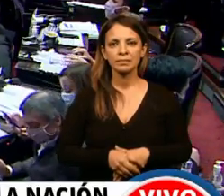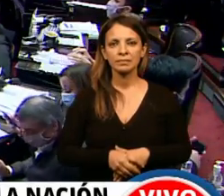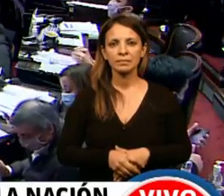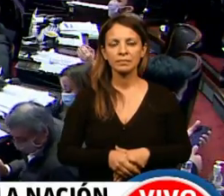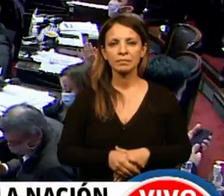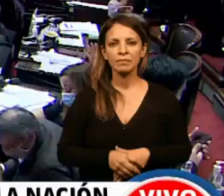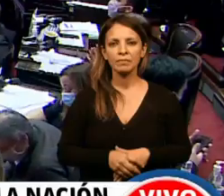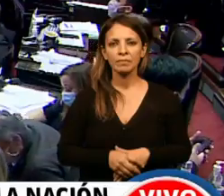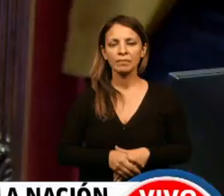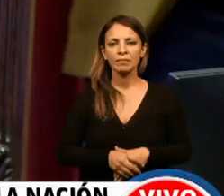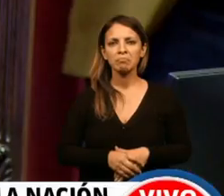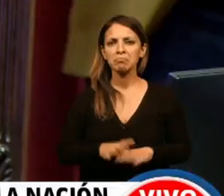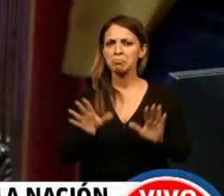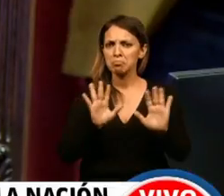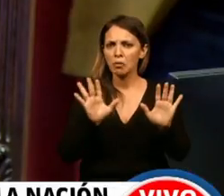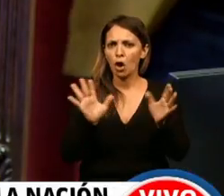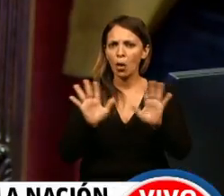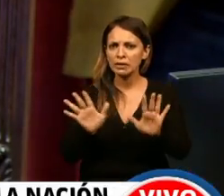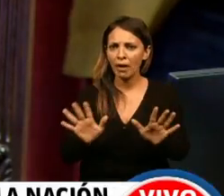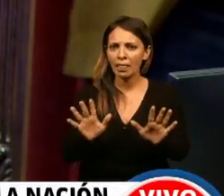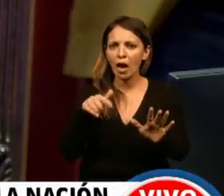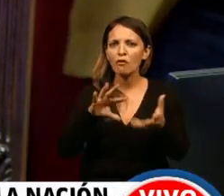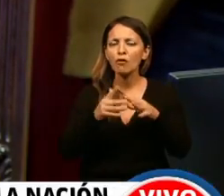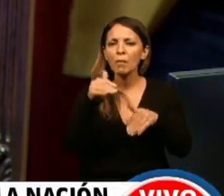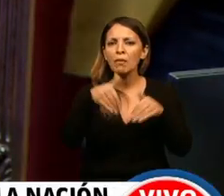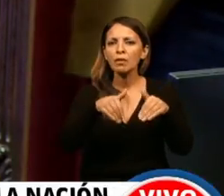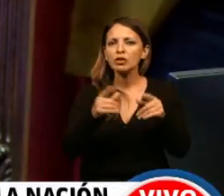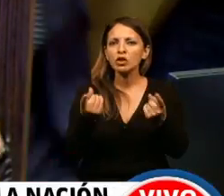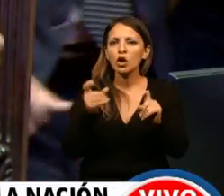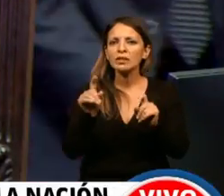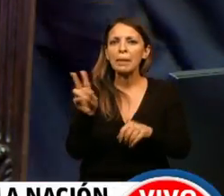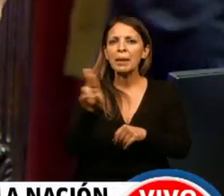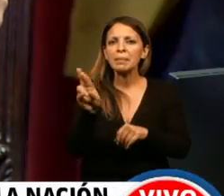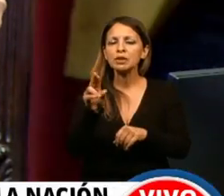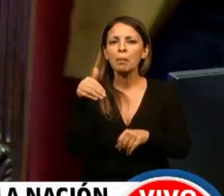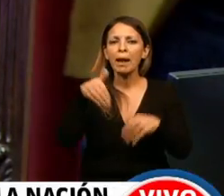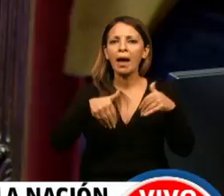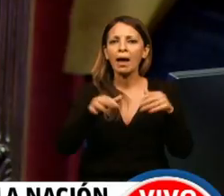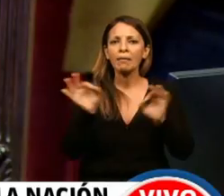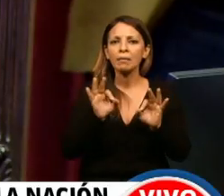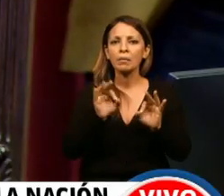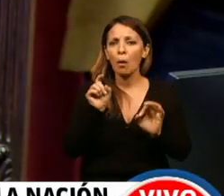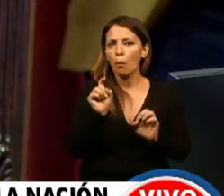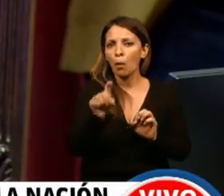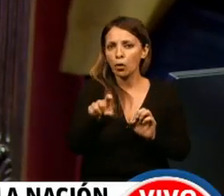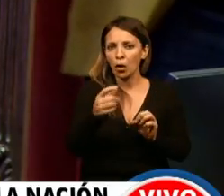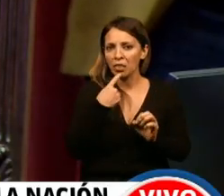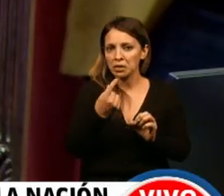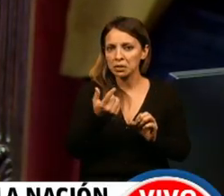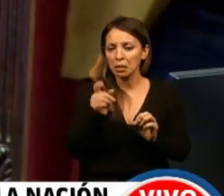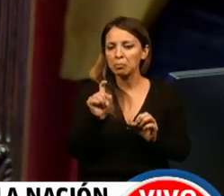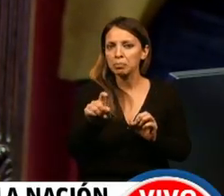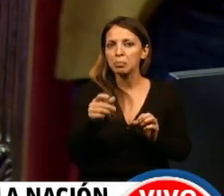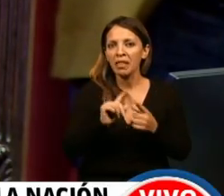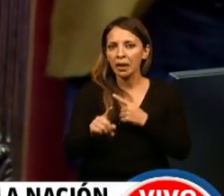no necesita con el sistema de votación que tenemos ahora no necesita permiso para abstenerse porque el botón le prevé la abstención diputado